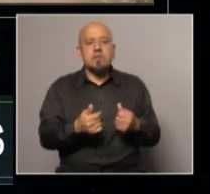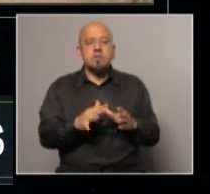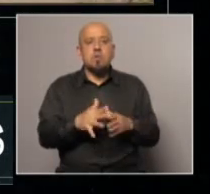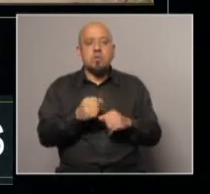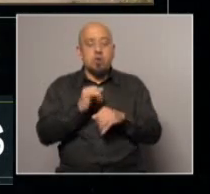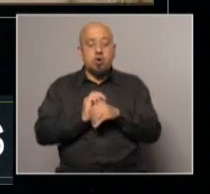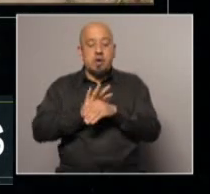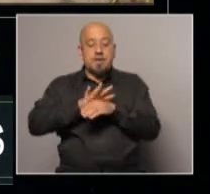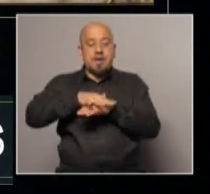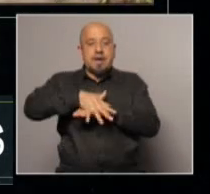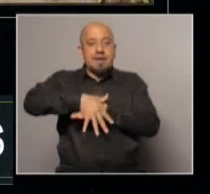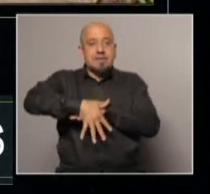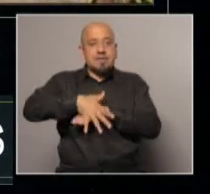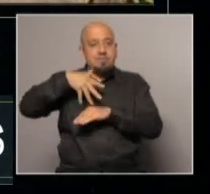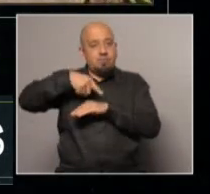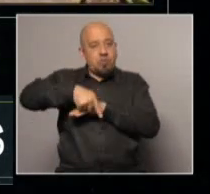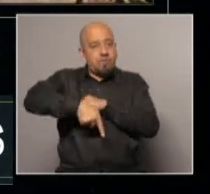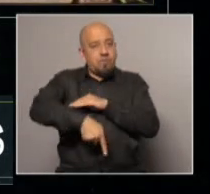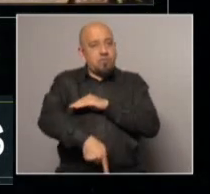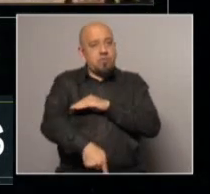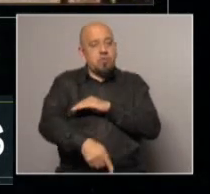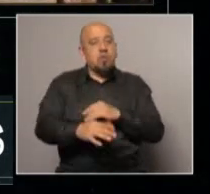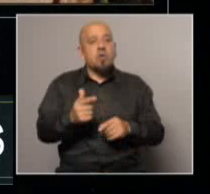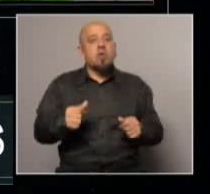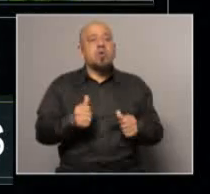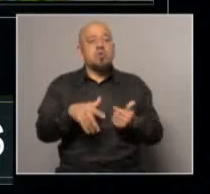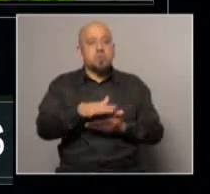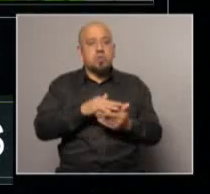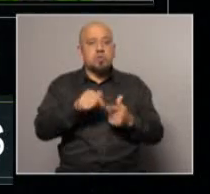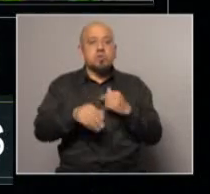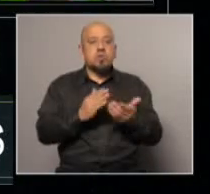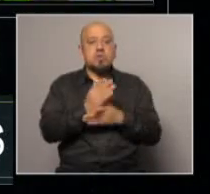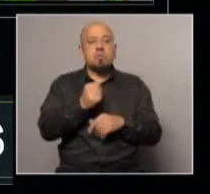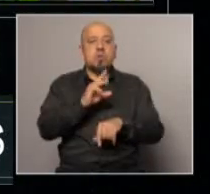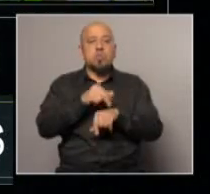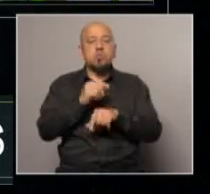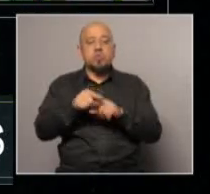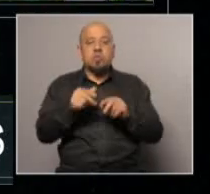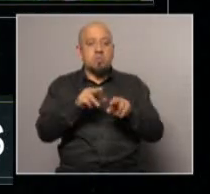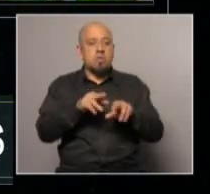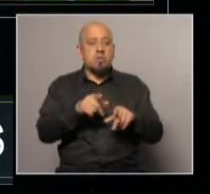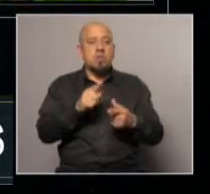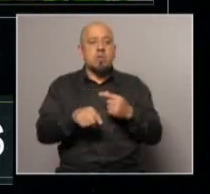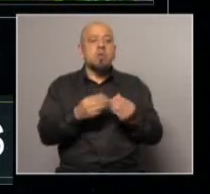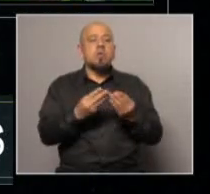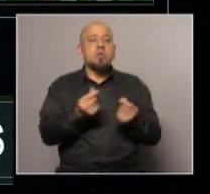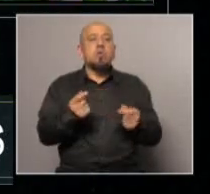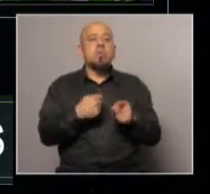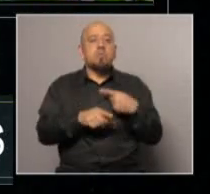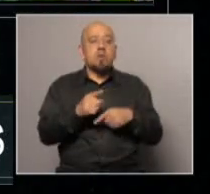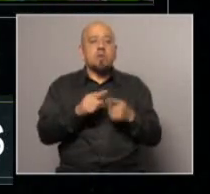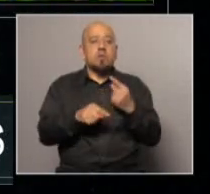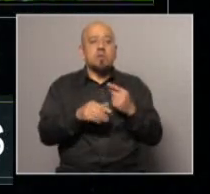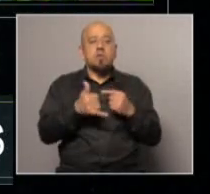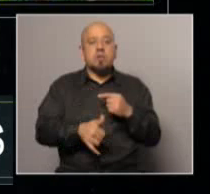profundas, genera una recuperación del suelo. Obviamente que si uno usa siempre el mismo suelo para la misma producción, va a terminar desgastando. Pero sirve muchísimo